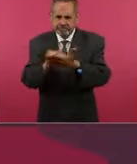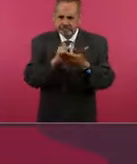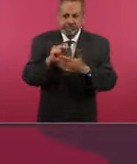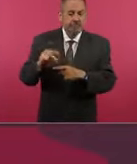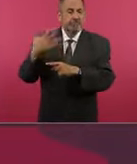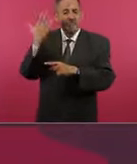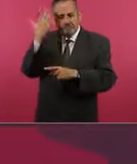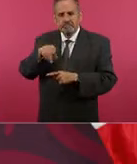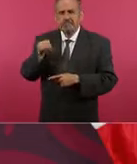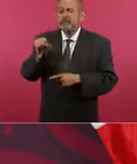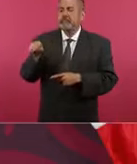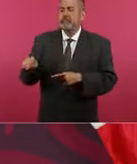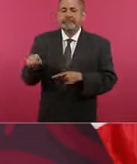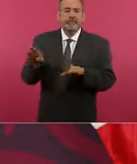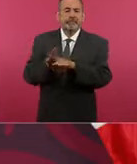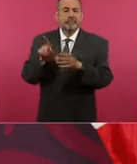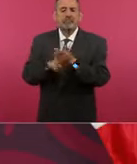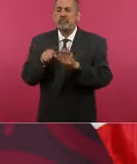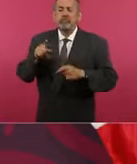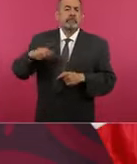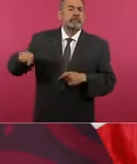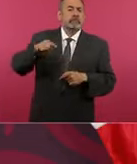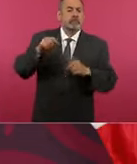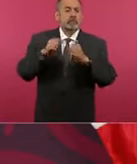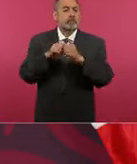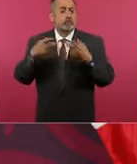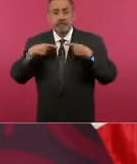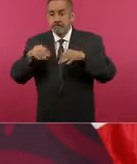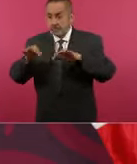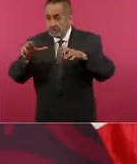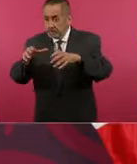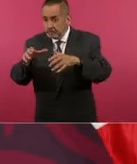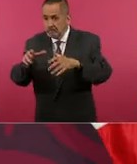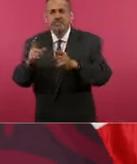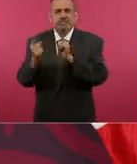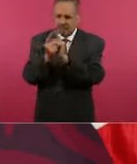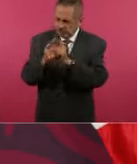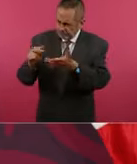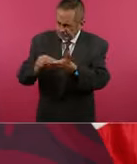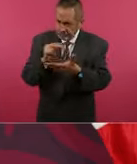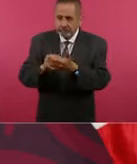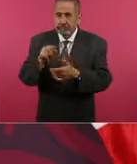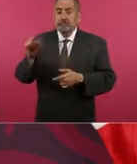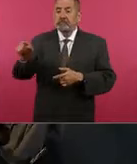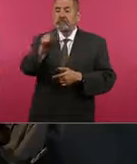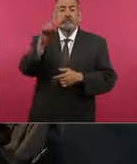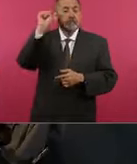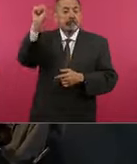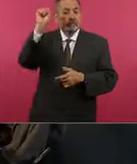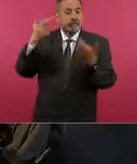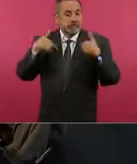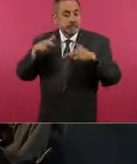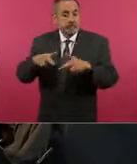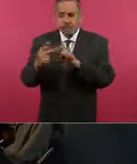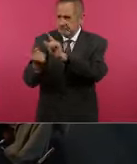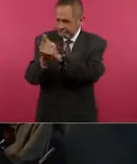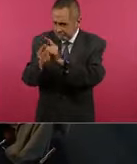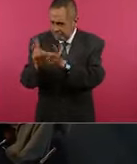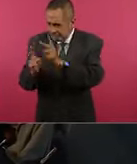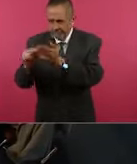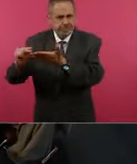hablando y llegando a acuerdos con los trabajadores, con los representantes sindicales de